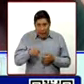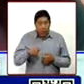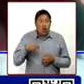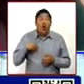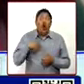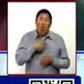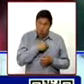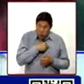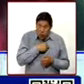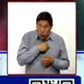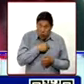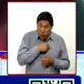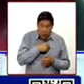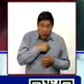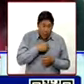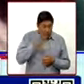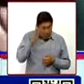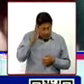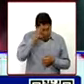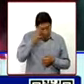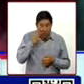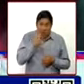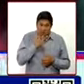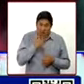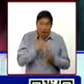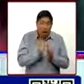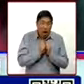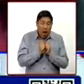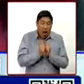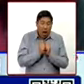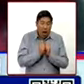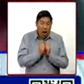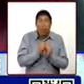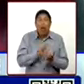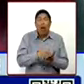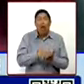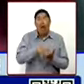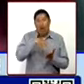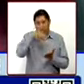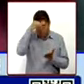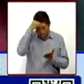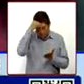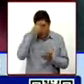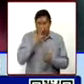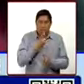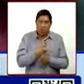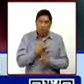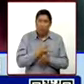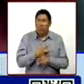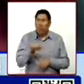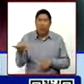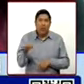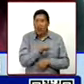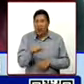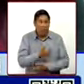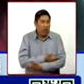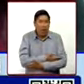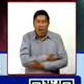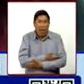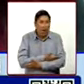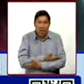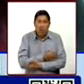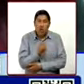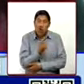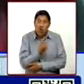estamos nosotros en el acompañamiento de que aprendan a cuidarse así como a los bebés no les dejamos